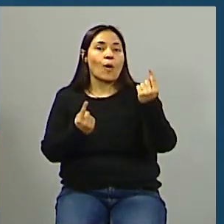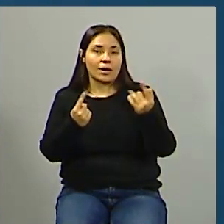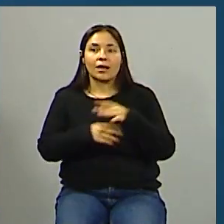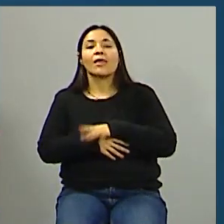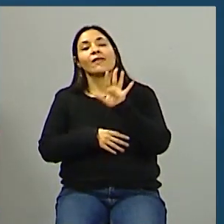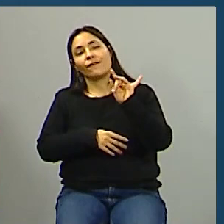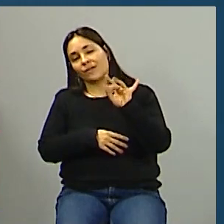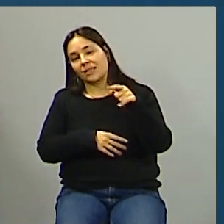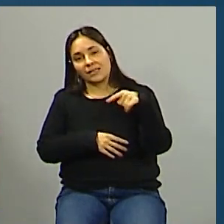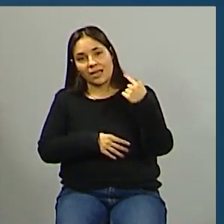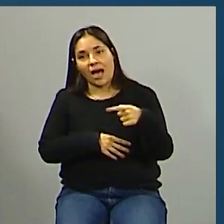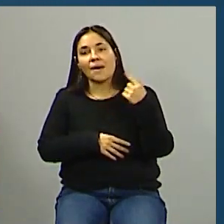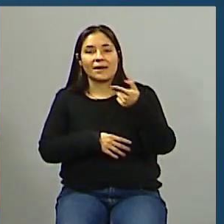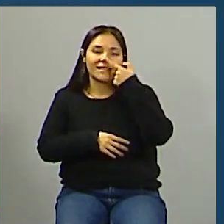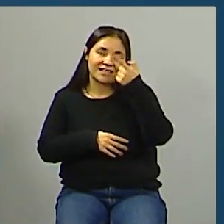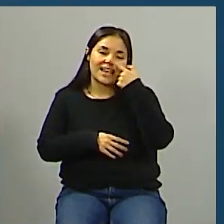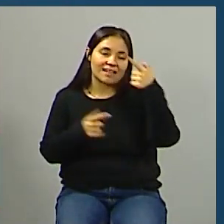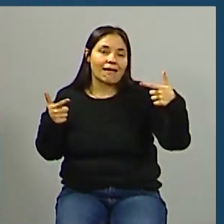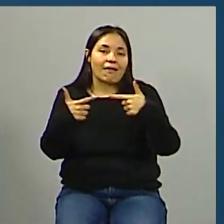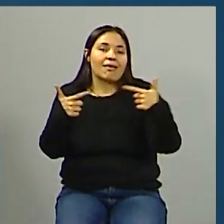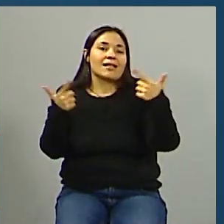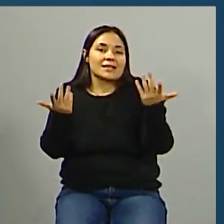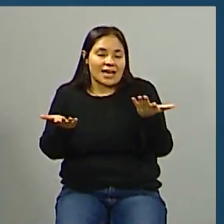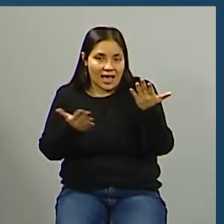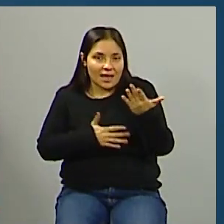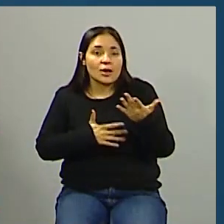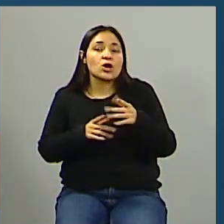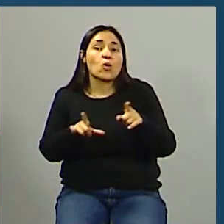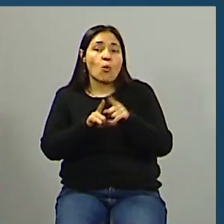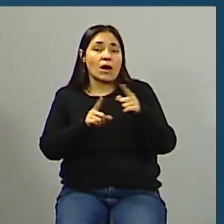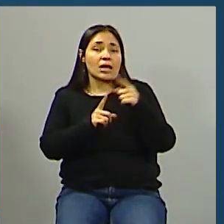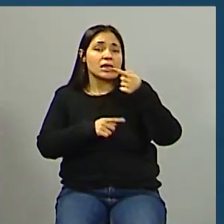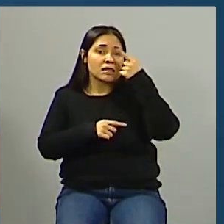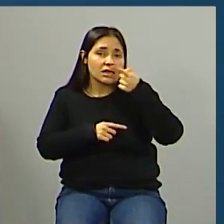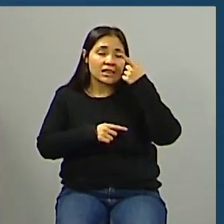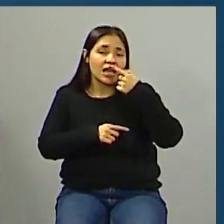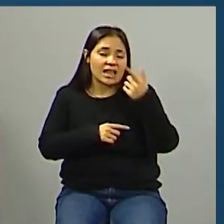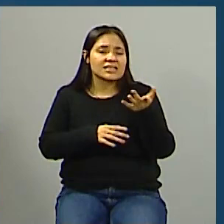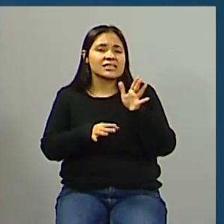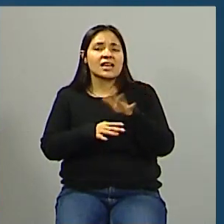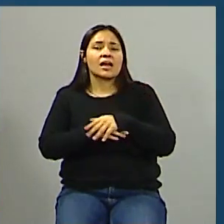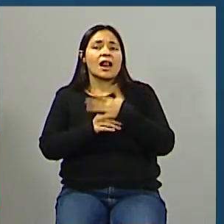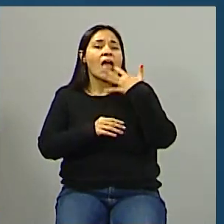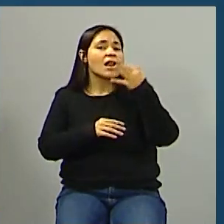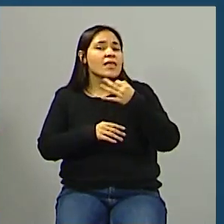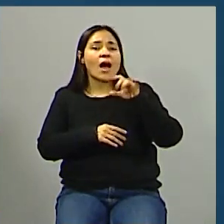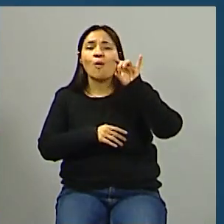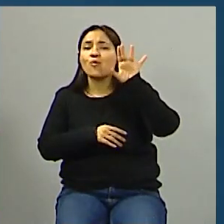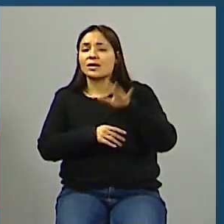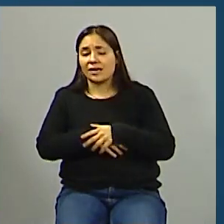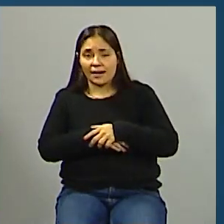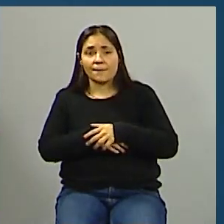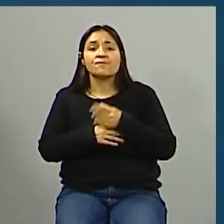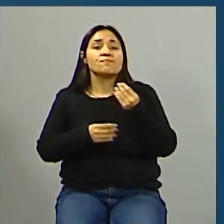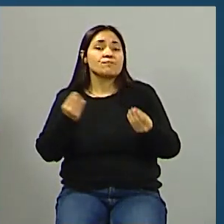es complicado cuando hay intereses tan encontrados, pero acá los intereses quedan un poco debilitados frente a la única realidad que tenemos, que es